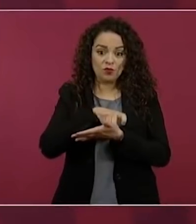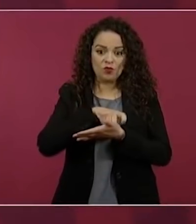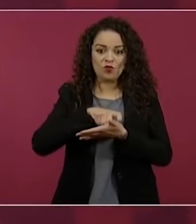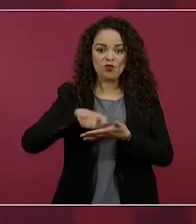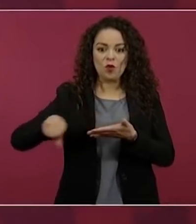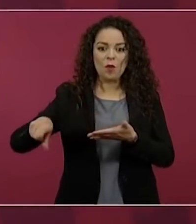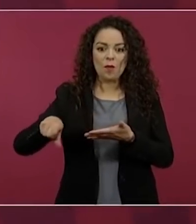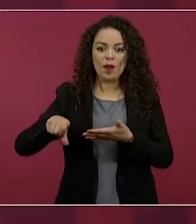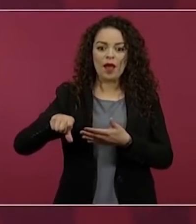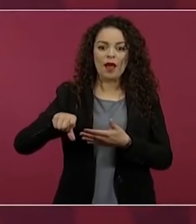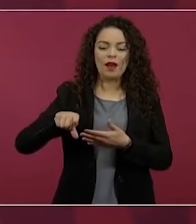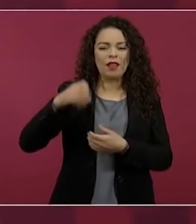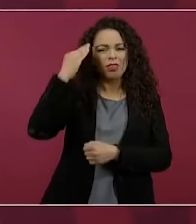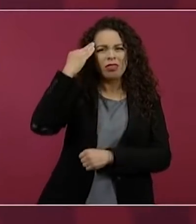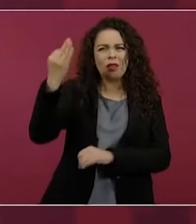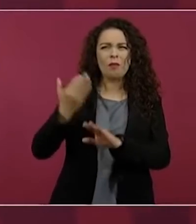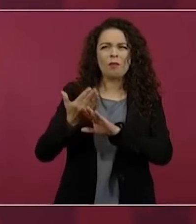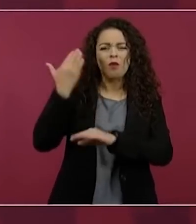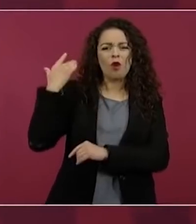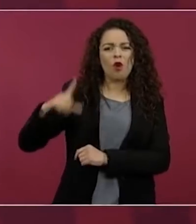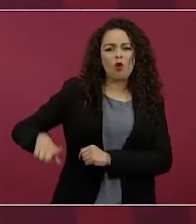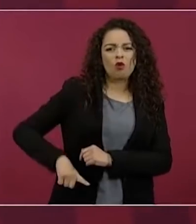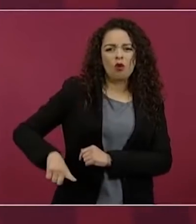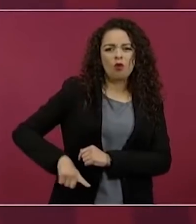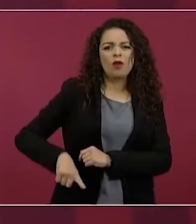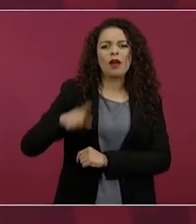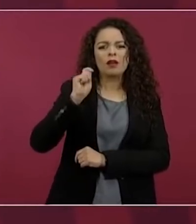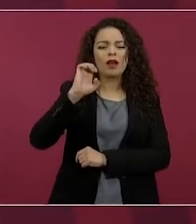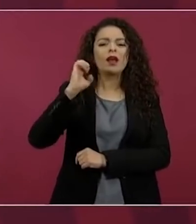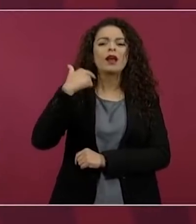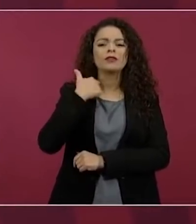en el gobierno de Felipe Calderón